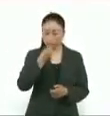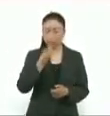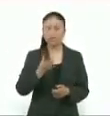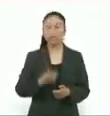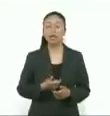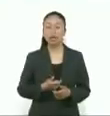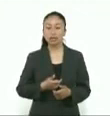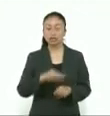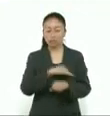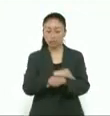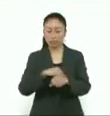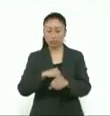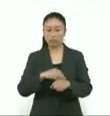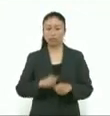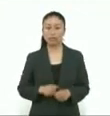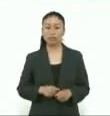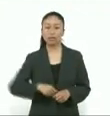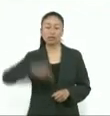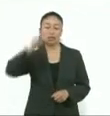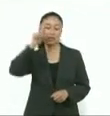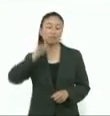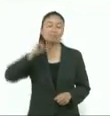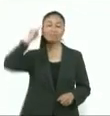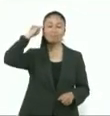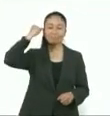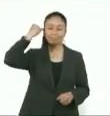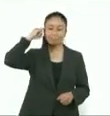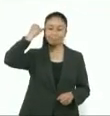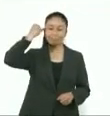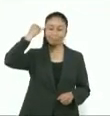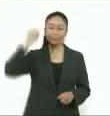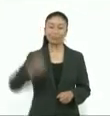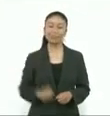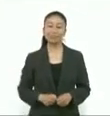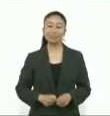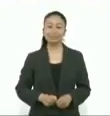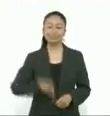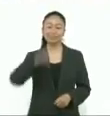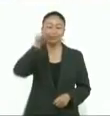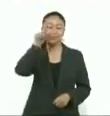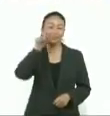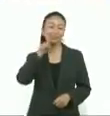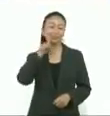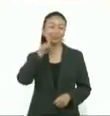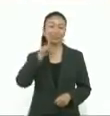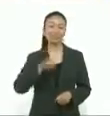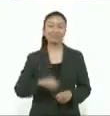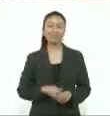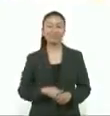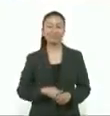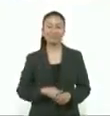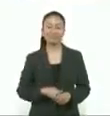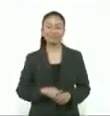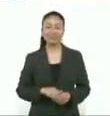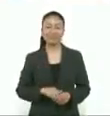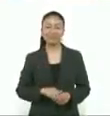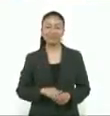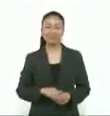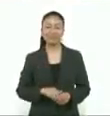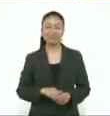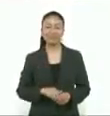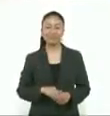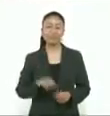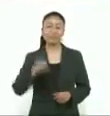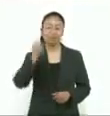las mujeres indígenas, a las mujeres que dan sus